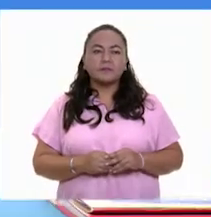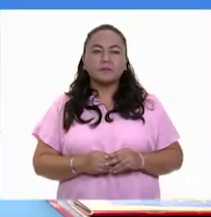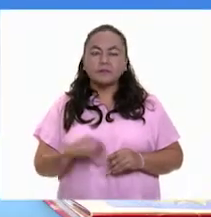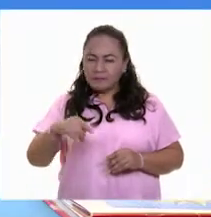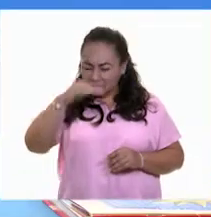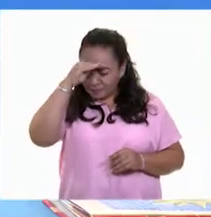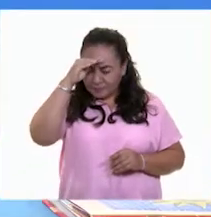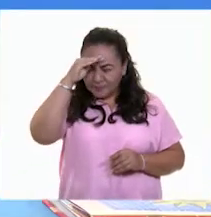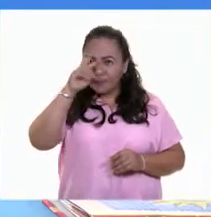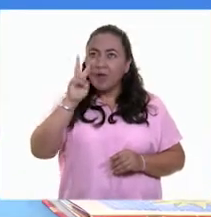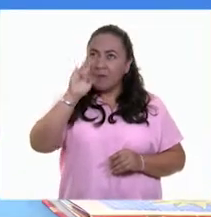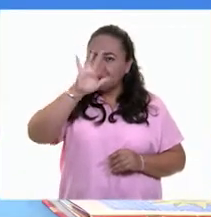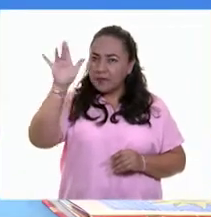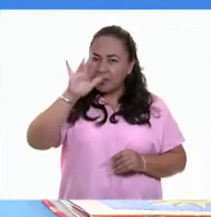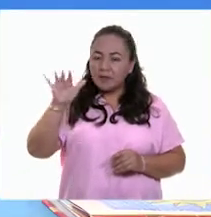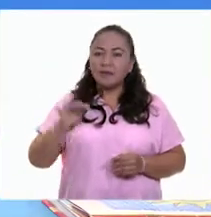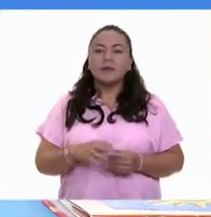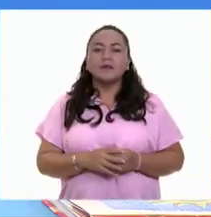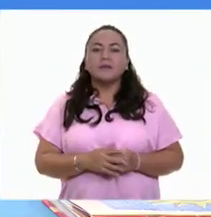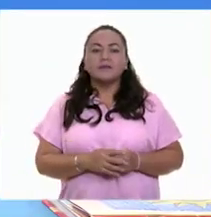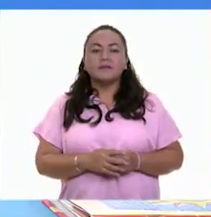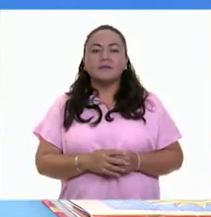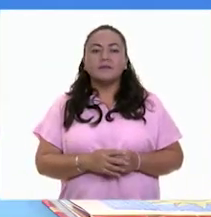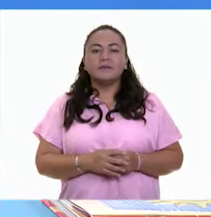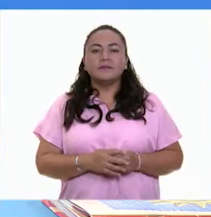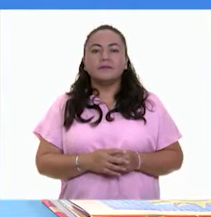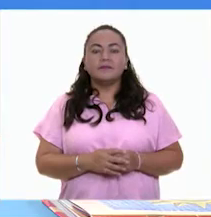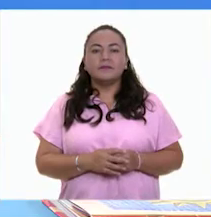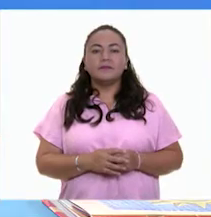Piénsele bien, lee muy bien, Raulito.